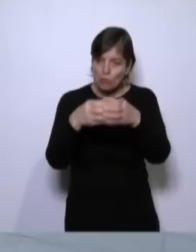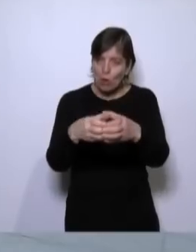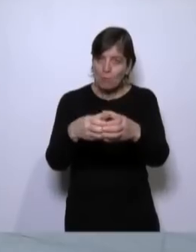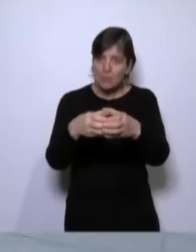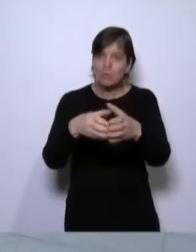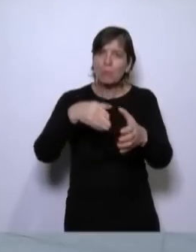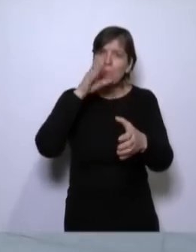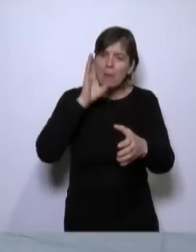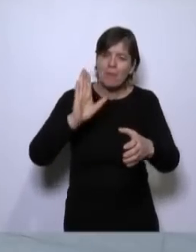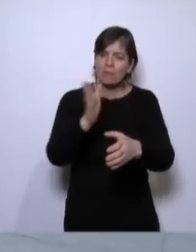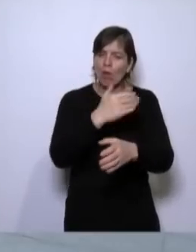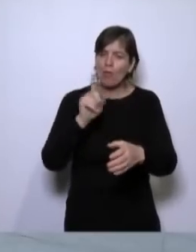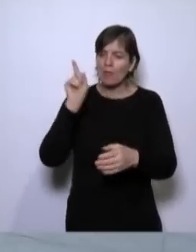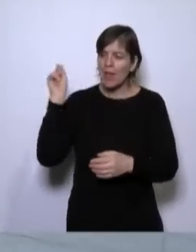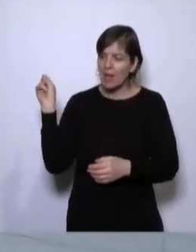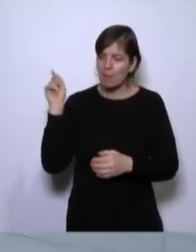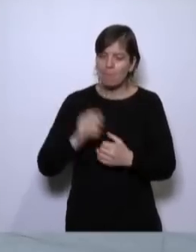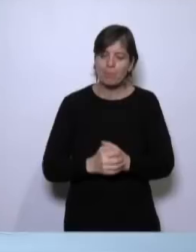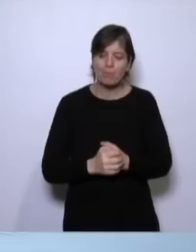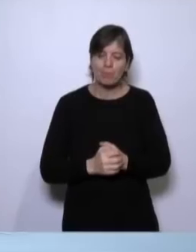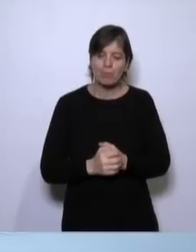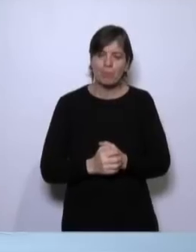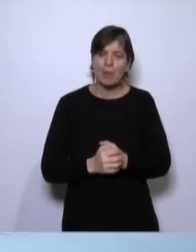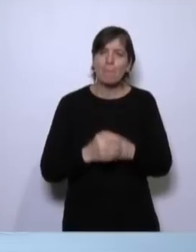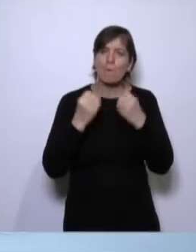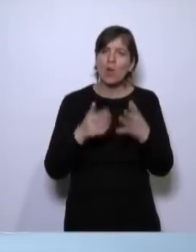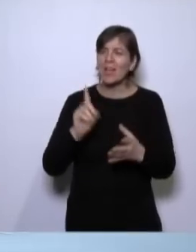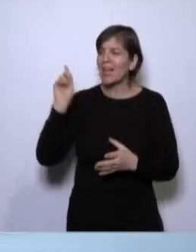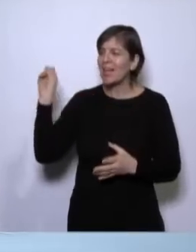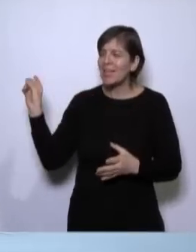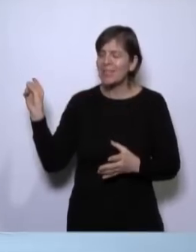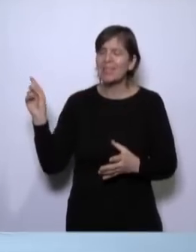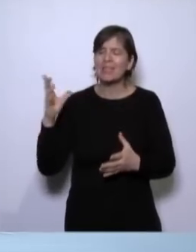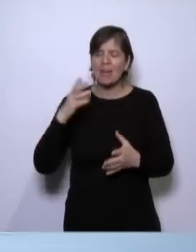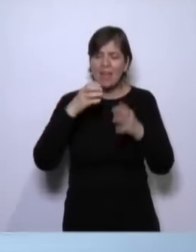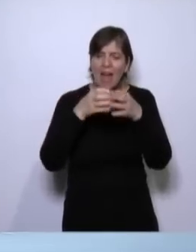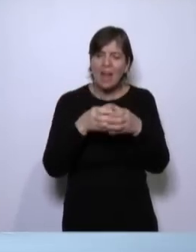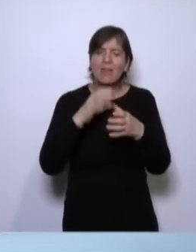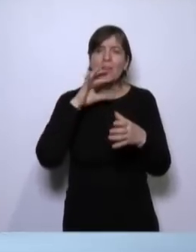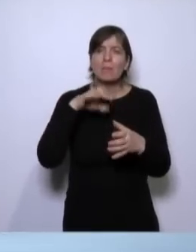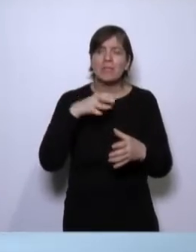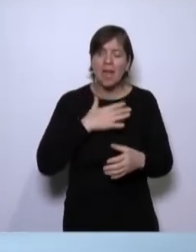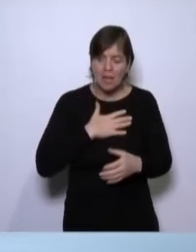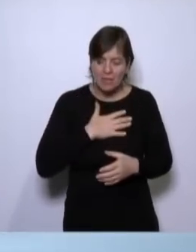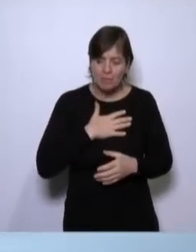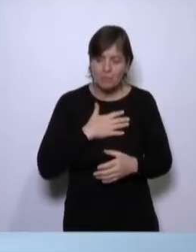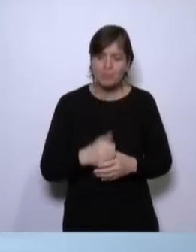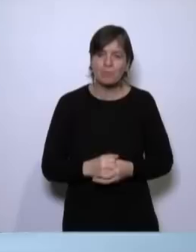tomen y beban todos de él, porque este es el cáliz de mi